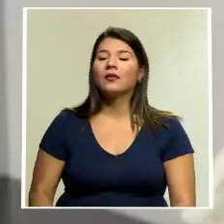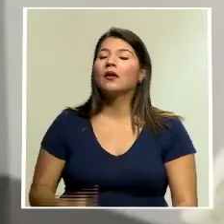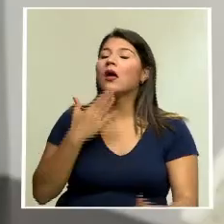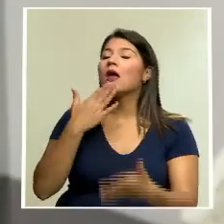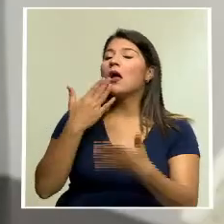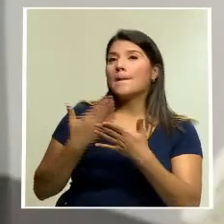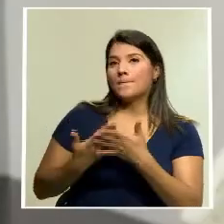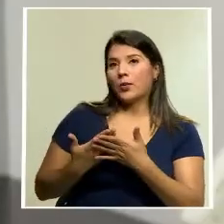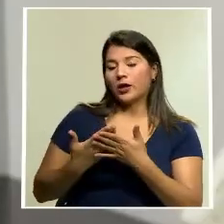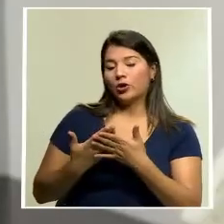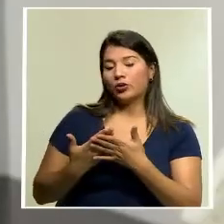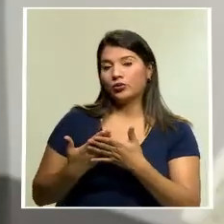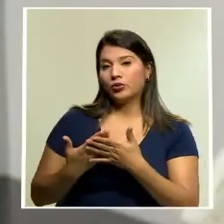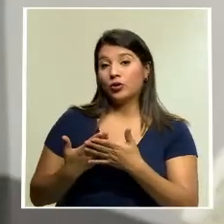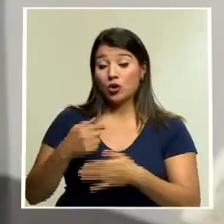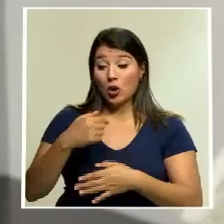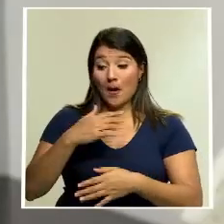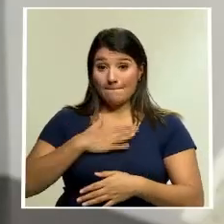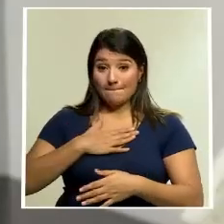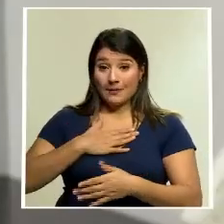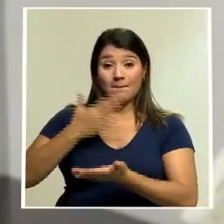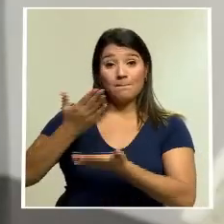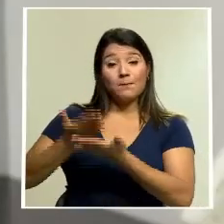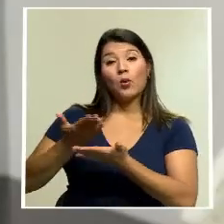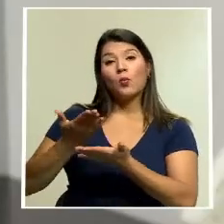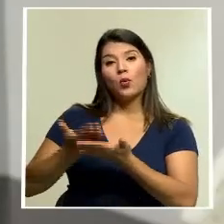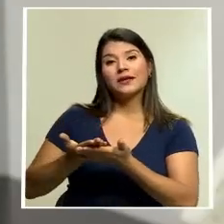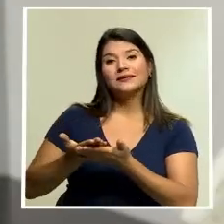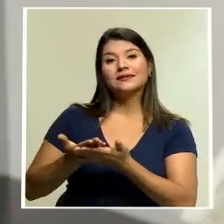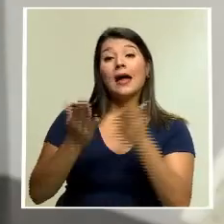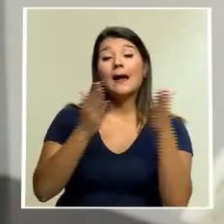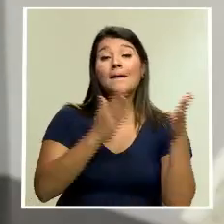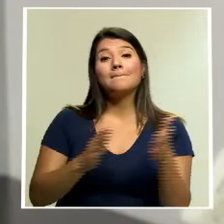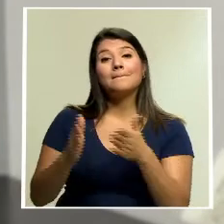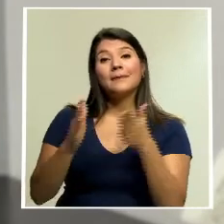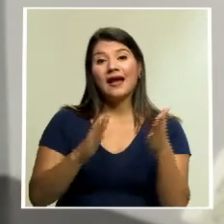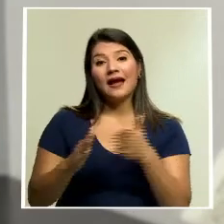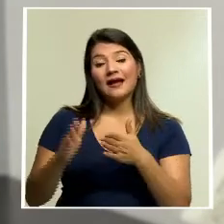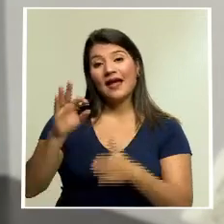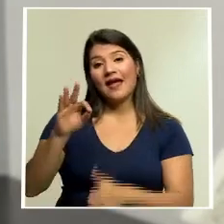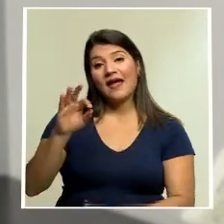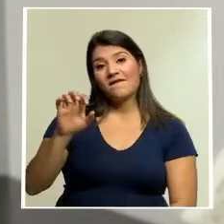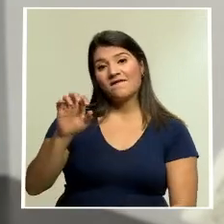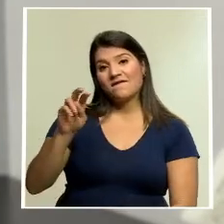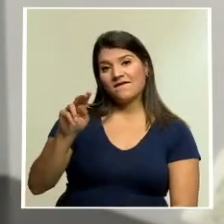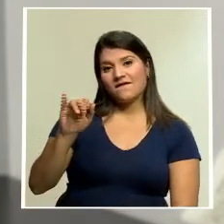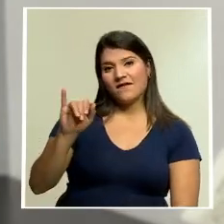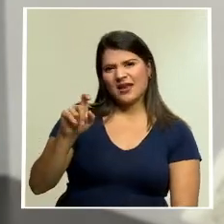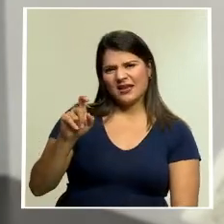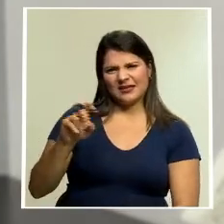Bueno, yo estoy planteando lo que he llamado el Plan Fénix. El Plan Fénix consiste en